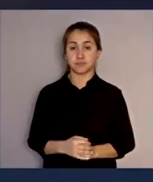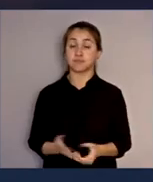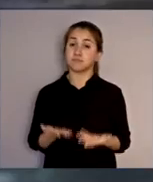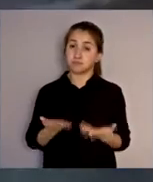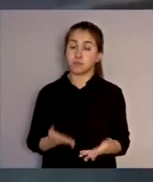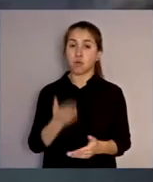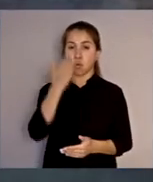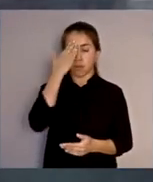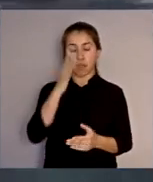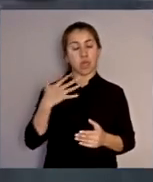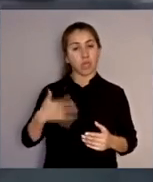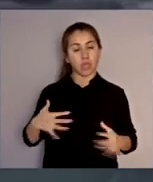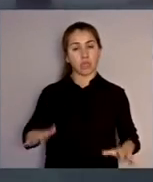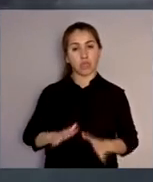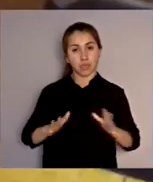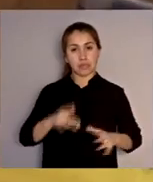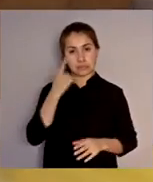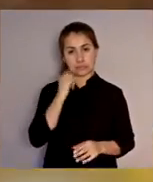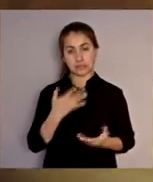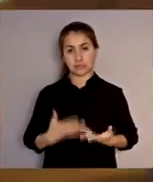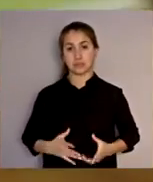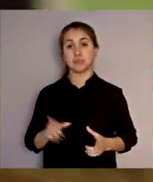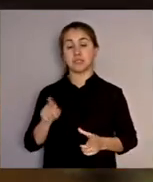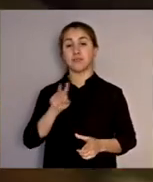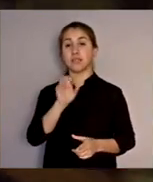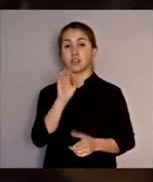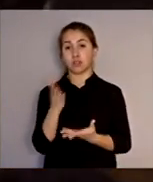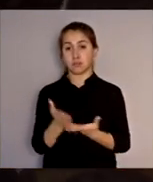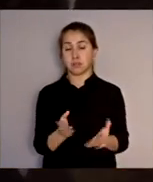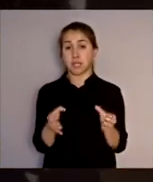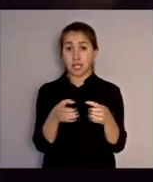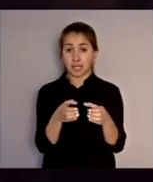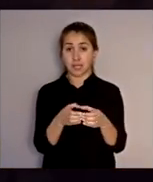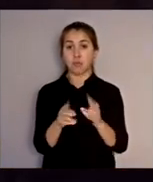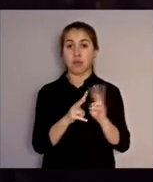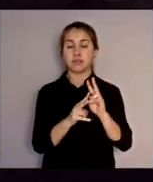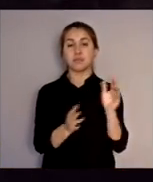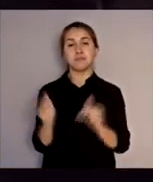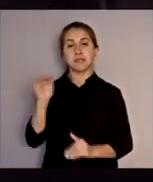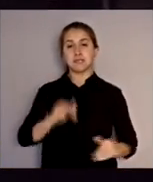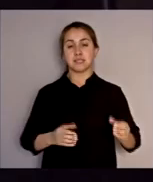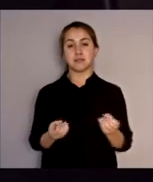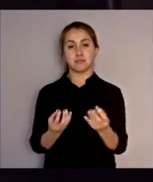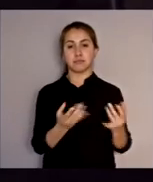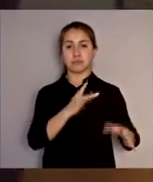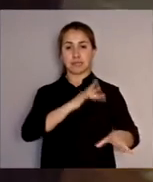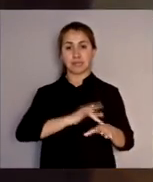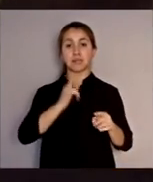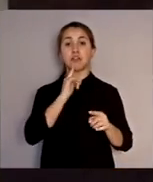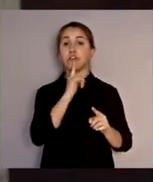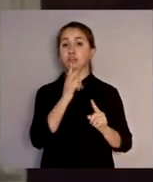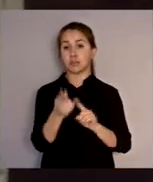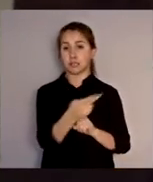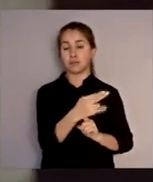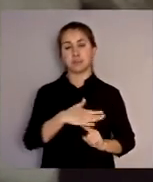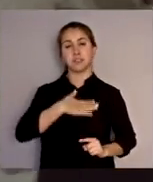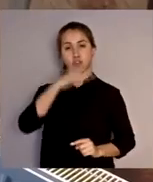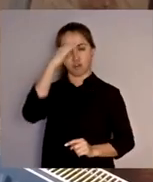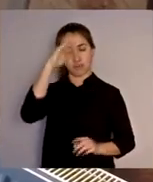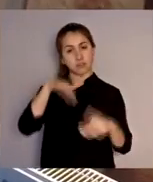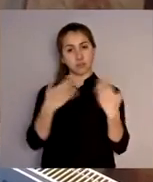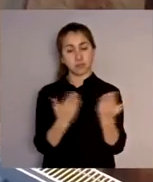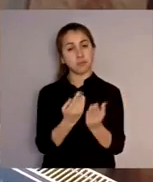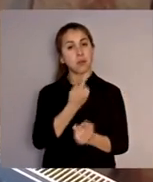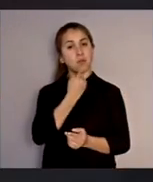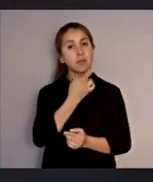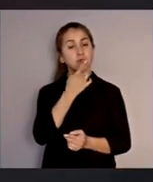Ha sido un día intenso y agotador. Víctor invita a nuestro equipo a una de las piscinas temperadas del hotel y me siento en confianza absoluta